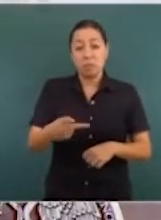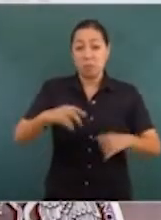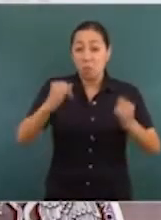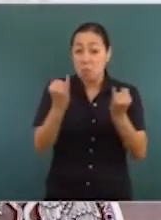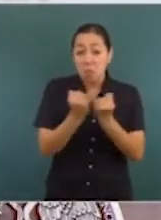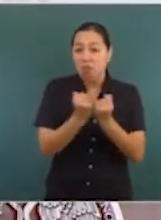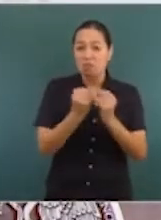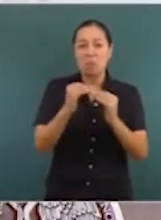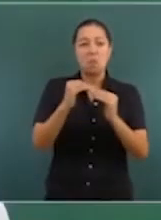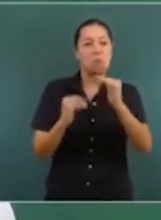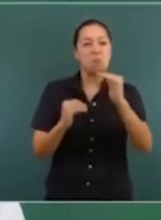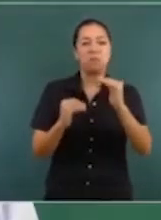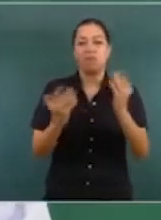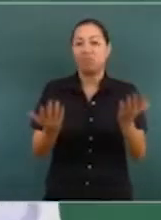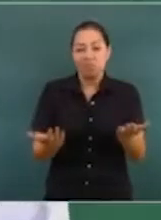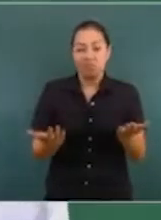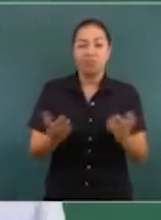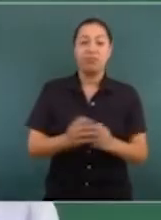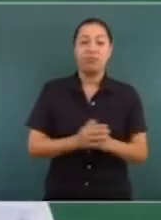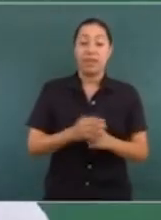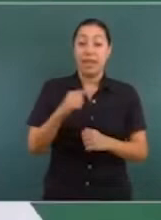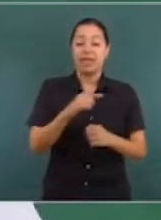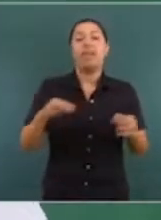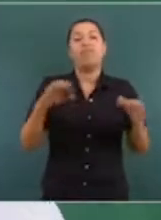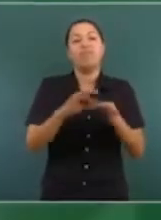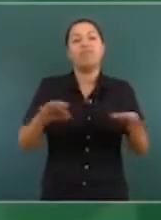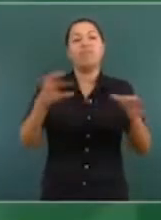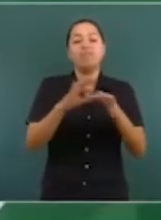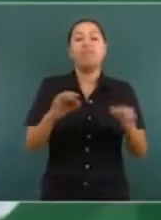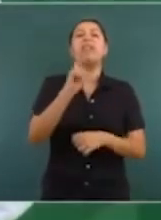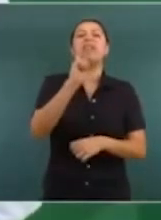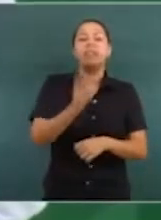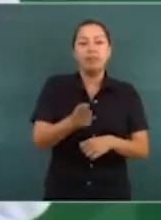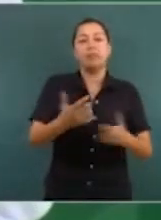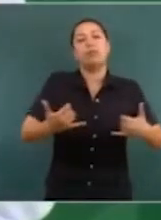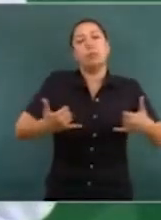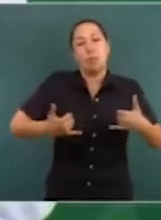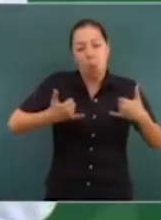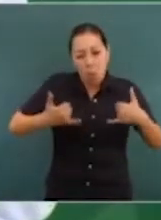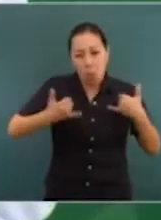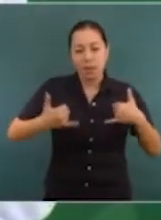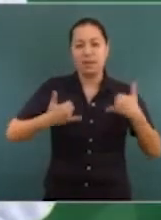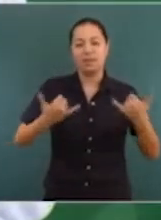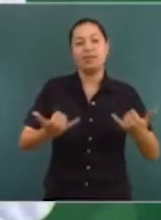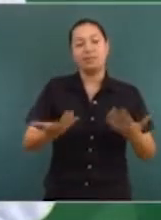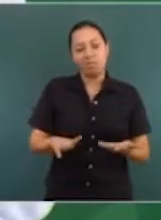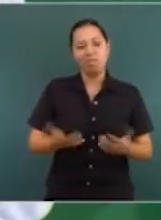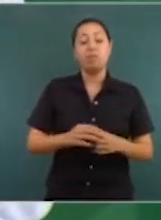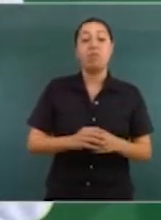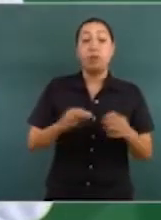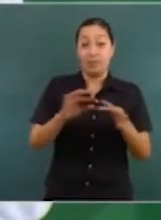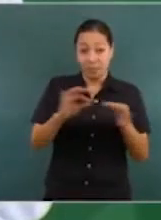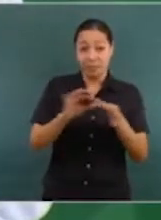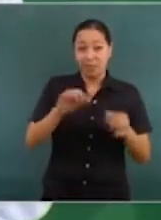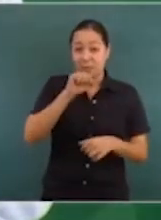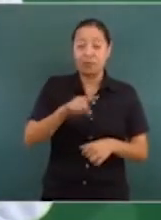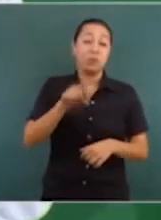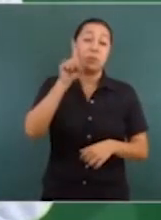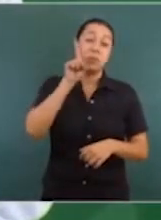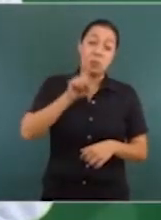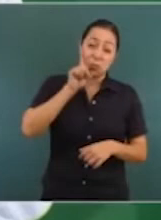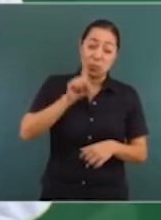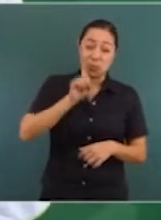desigualdad, habló de los jóvenes, habló de las